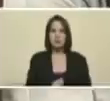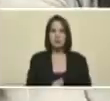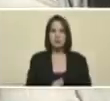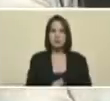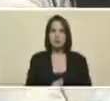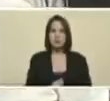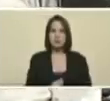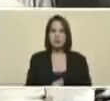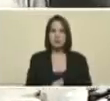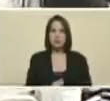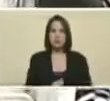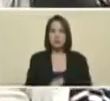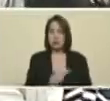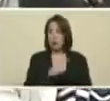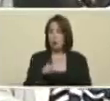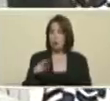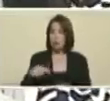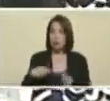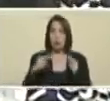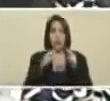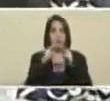muchos de los que estamos aquí presentes.